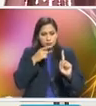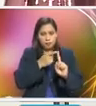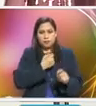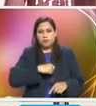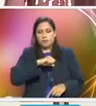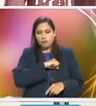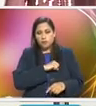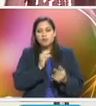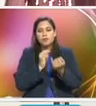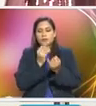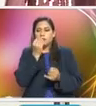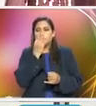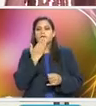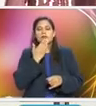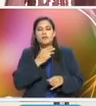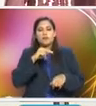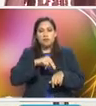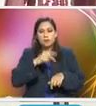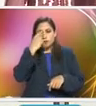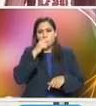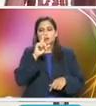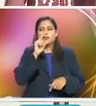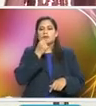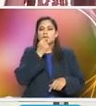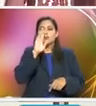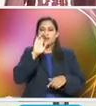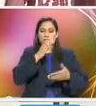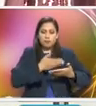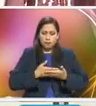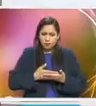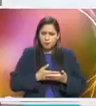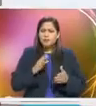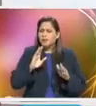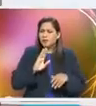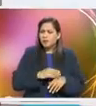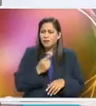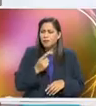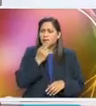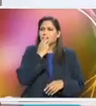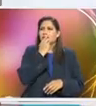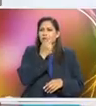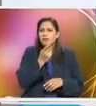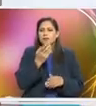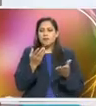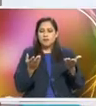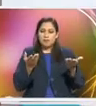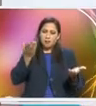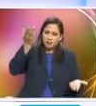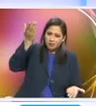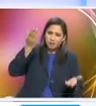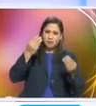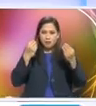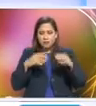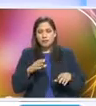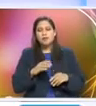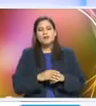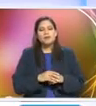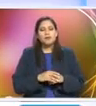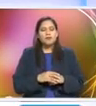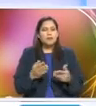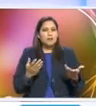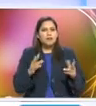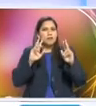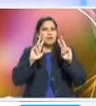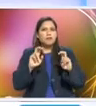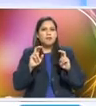en este caso, la nutrición, sobre todo para la primera infancia. ¿Por qué se habla que existe un desequilibrio en torno